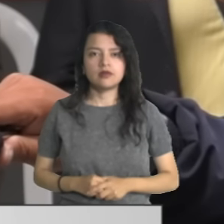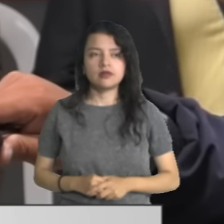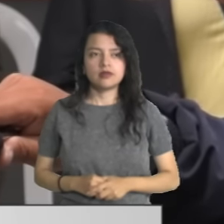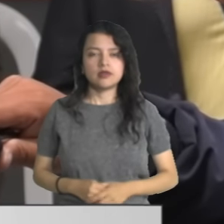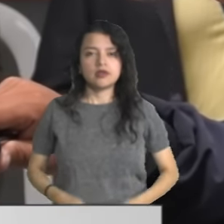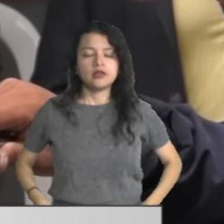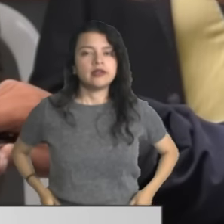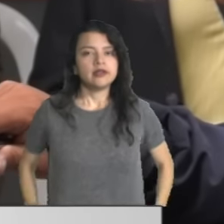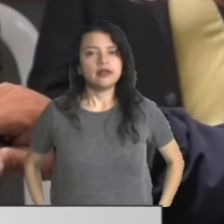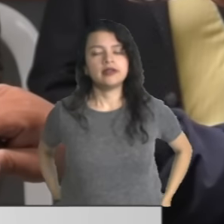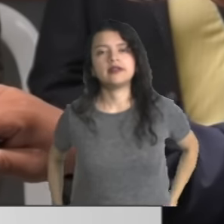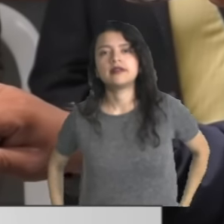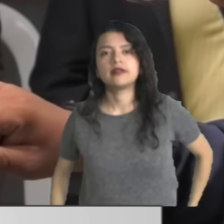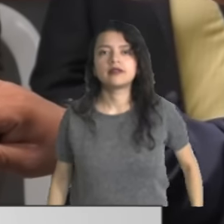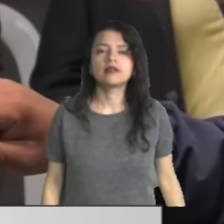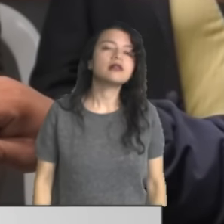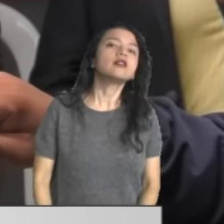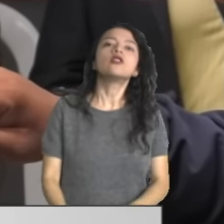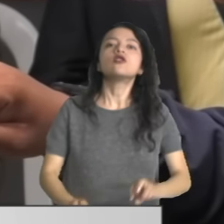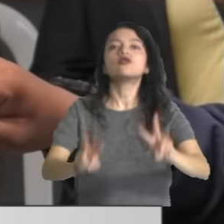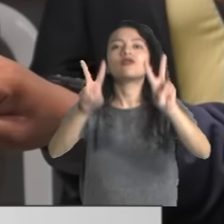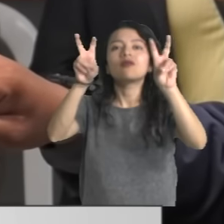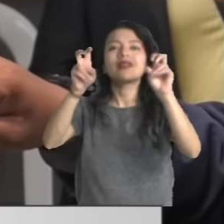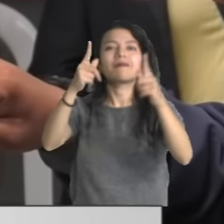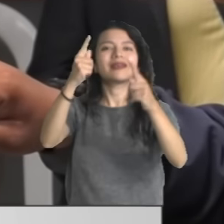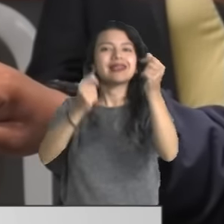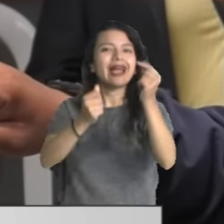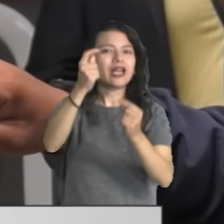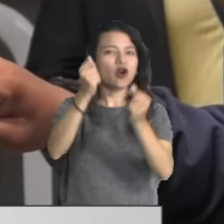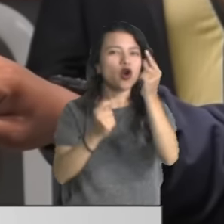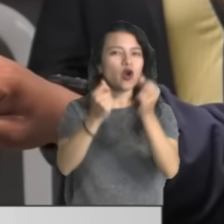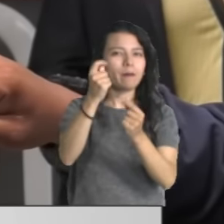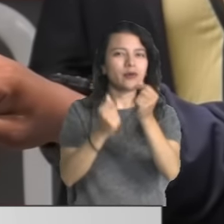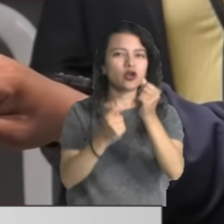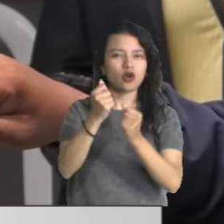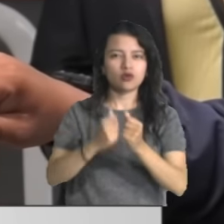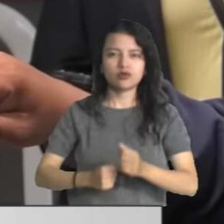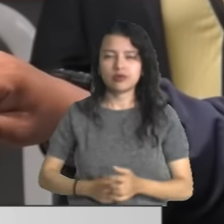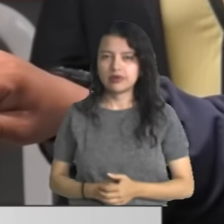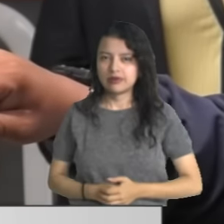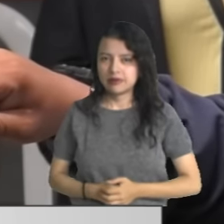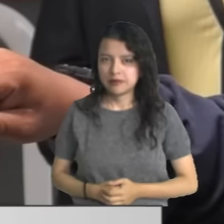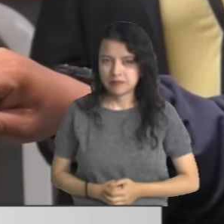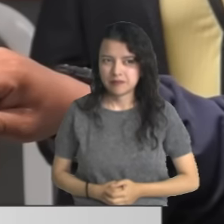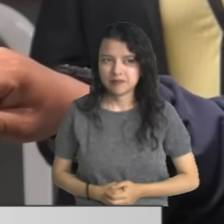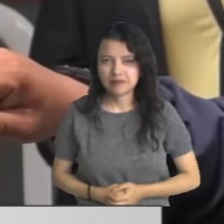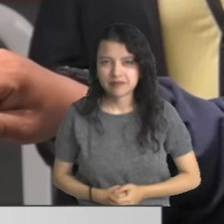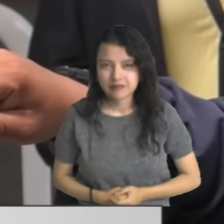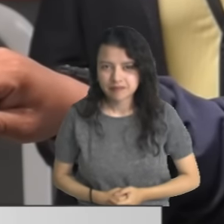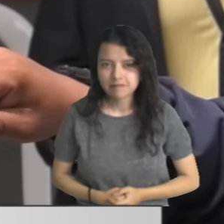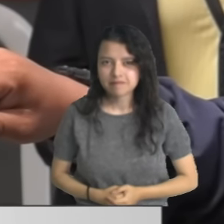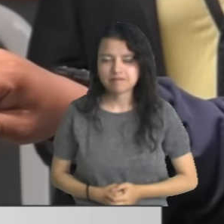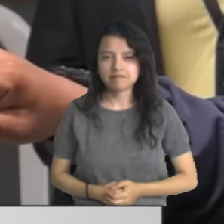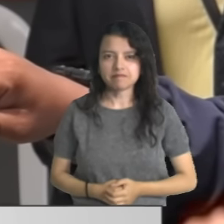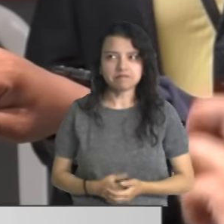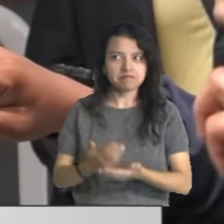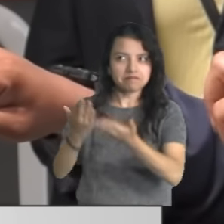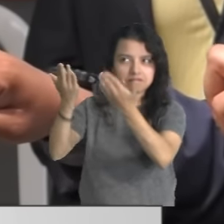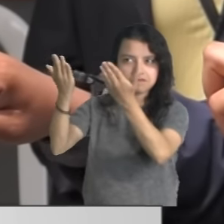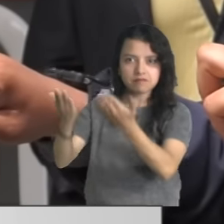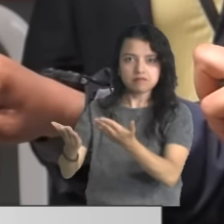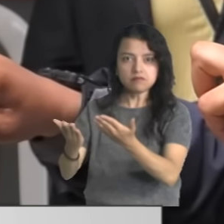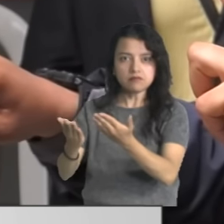Son puntos económicos como la bonificación, que ya estaba lista el decreto, pero sin razón de la noche a la